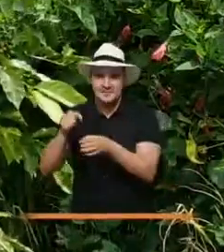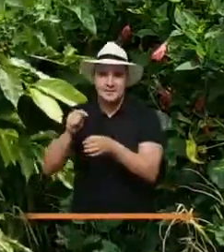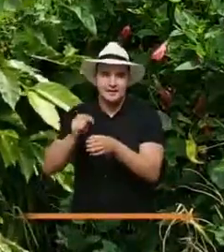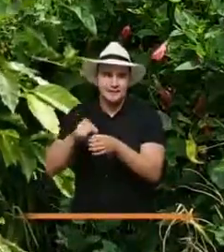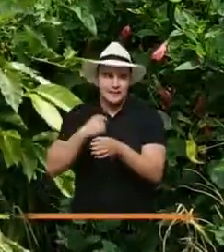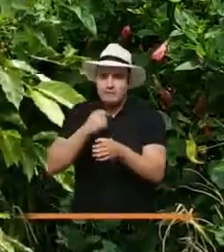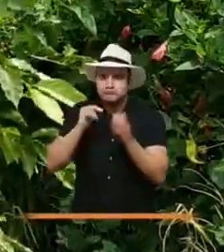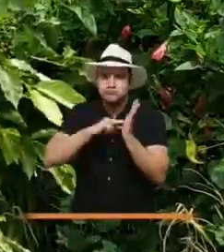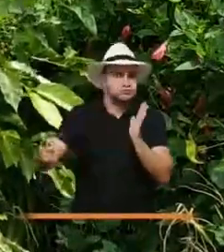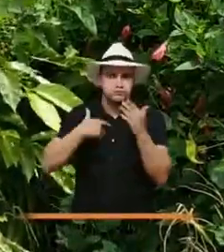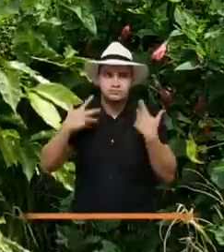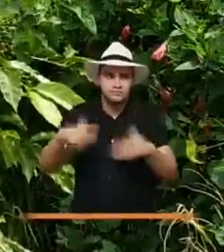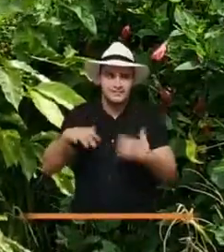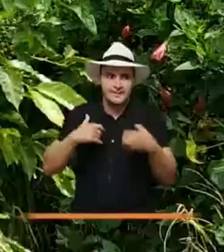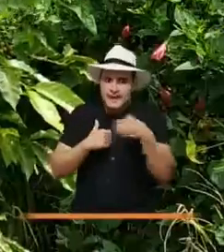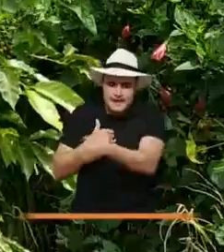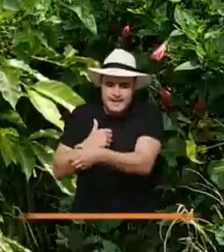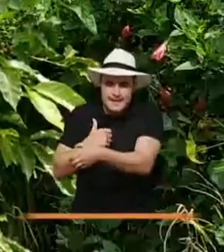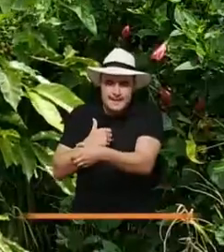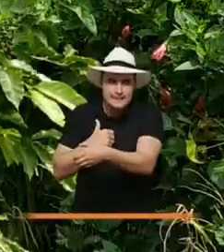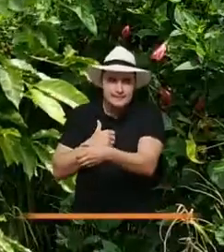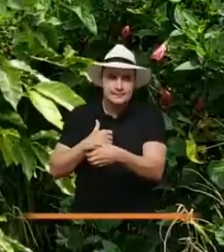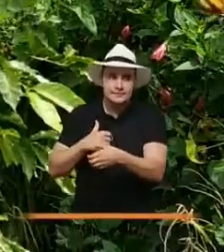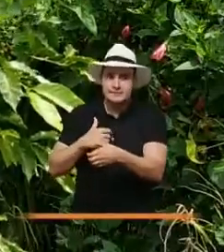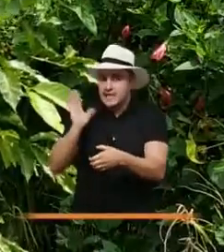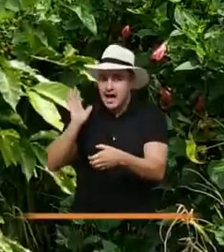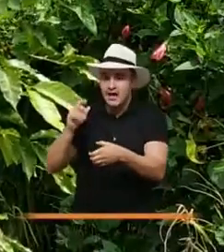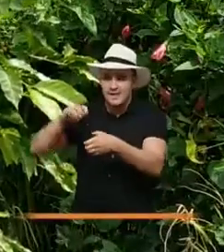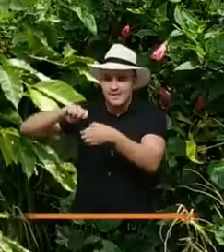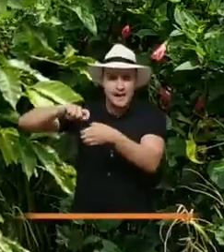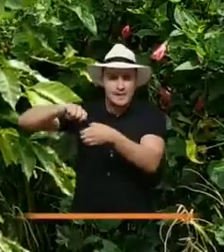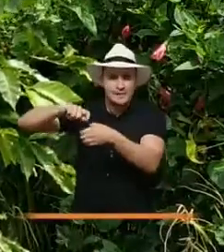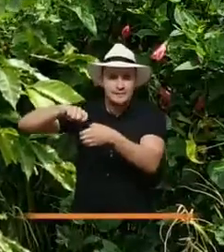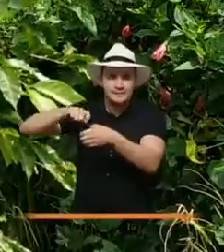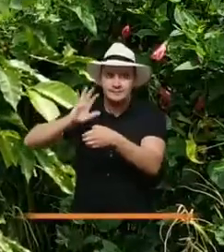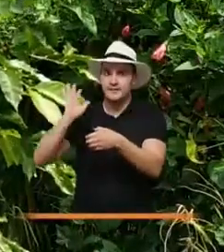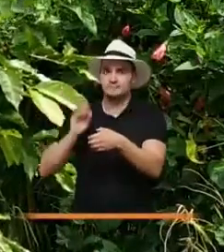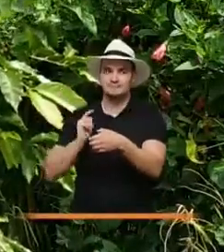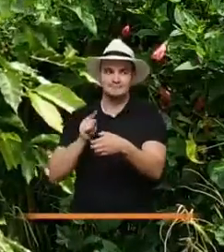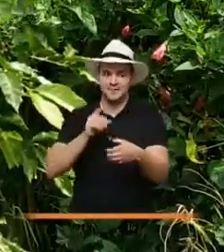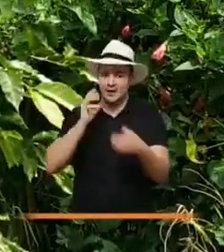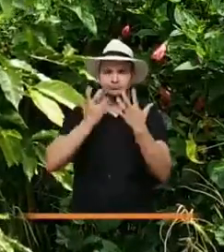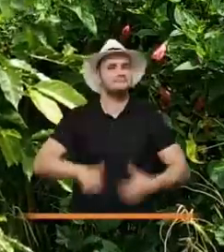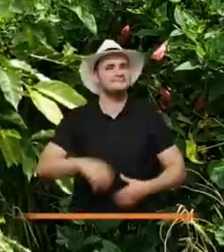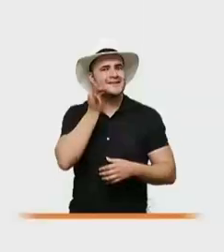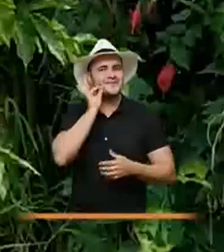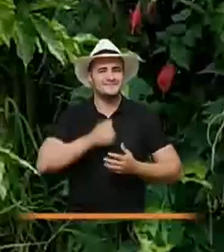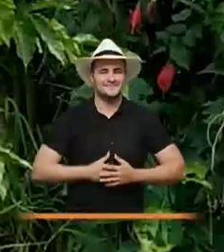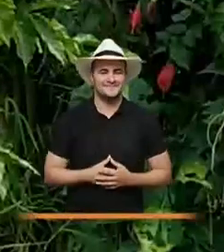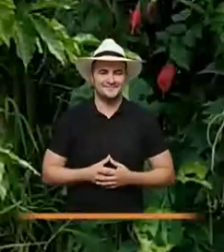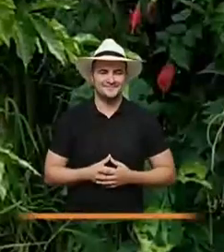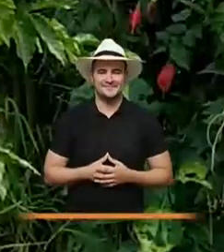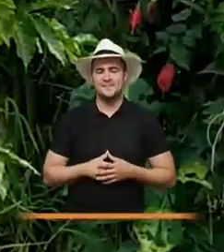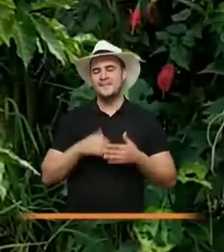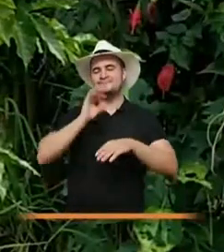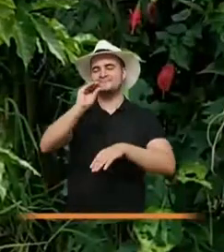café usted se mete aquí busca los granitos rojos nos exprime hay mucha fe y